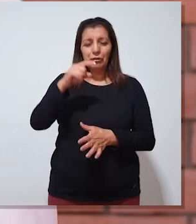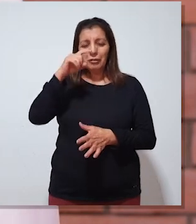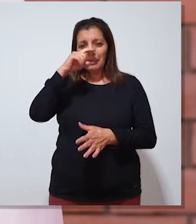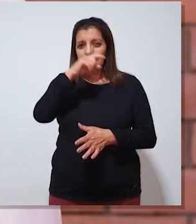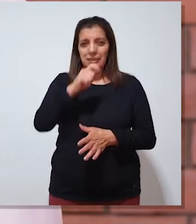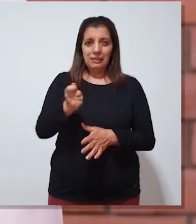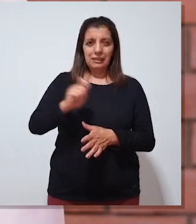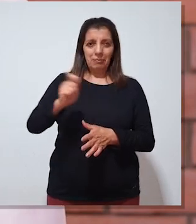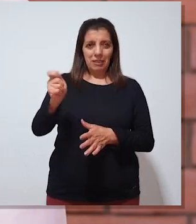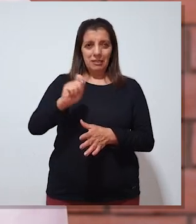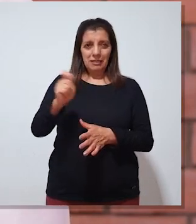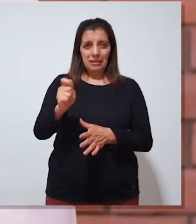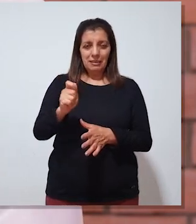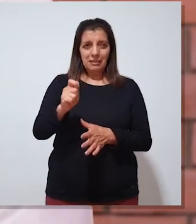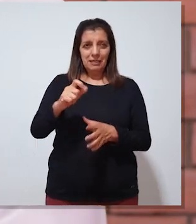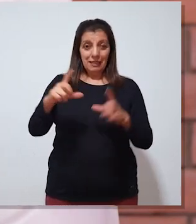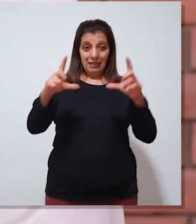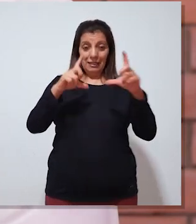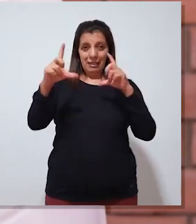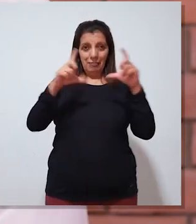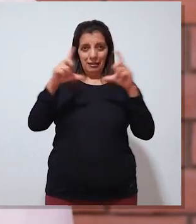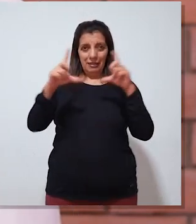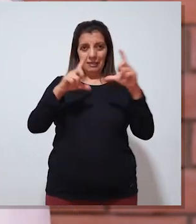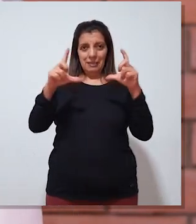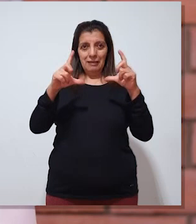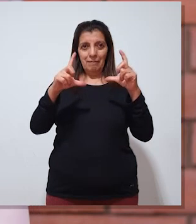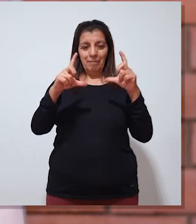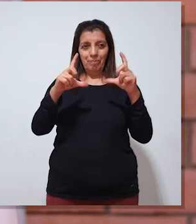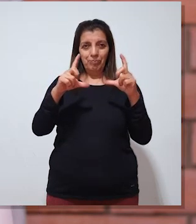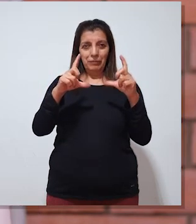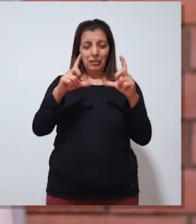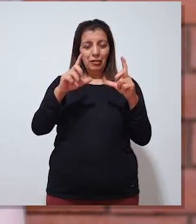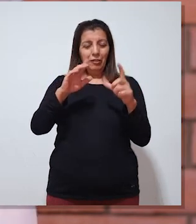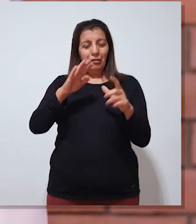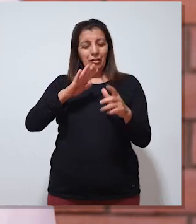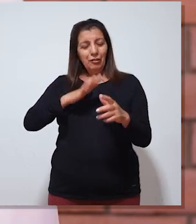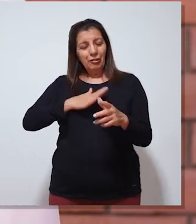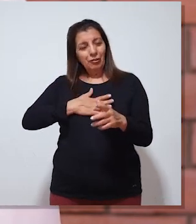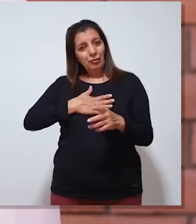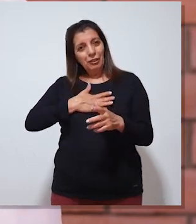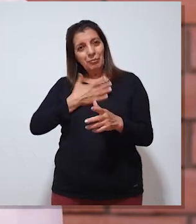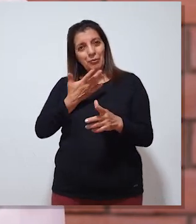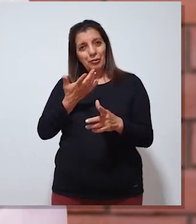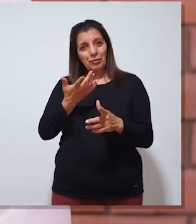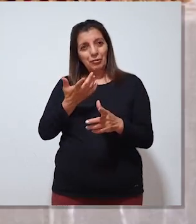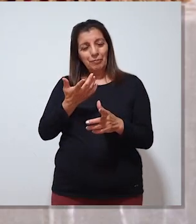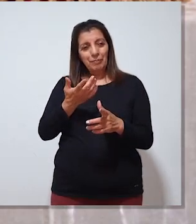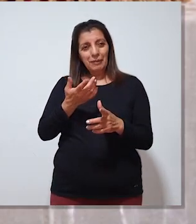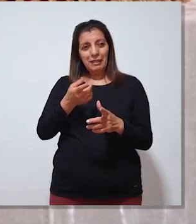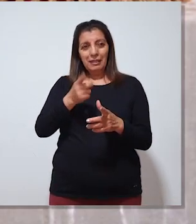por nuestra comunidad eclesial con mucha generosidad, más aún en la imposibilidad de vernos como